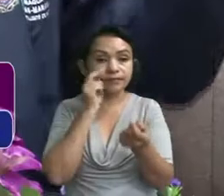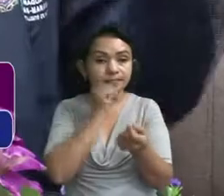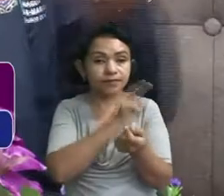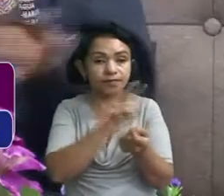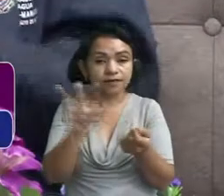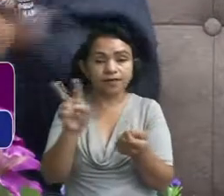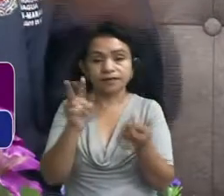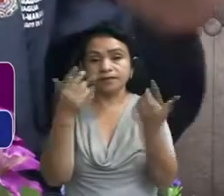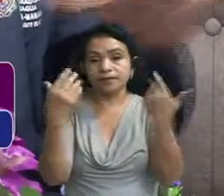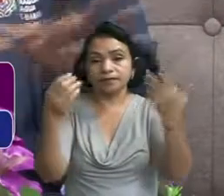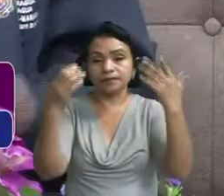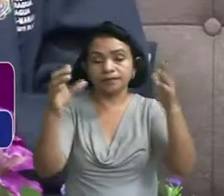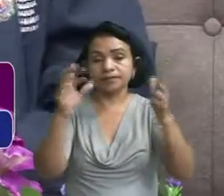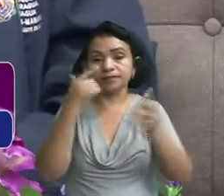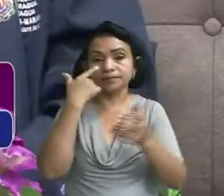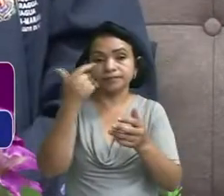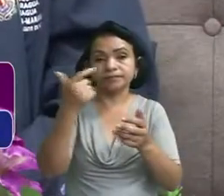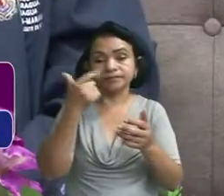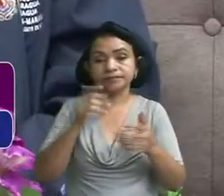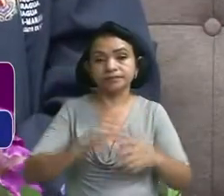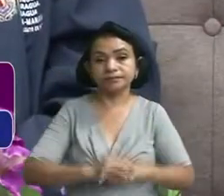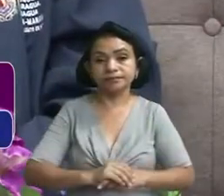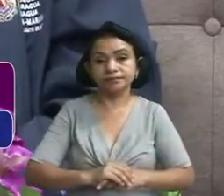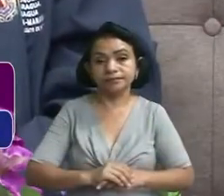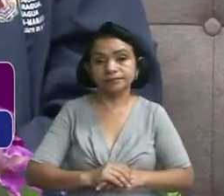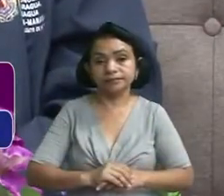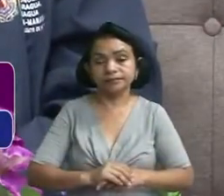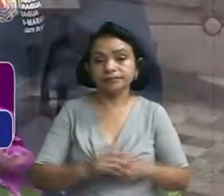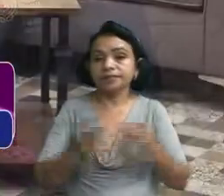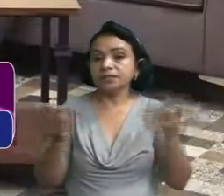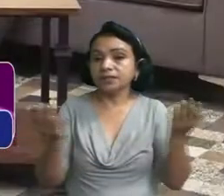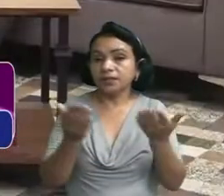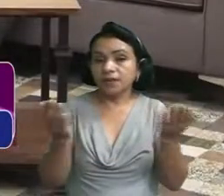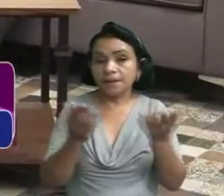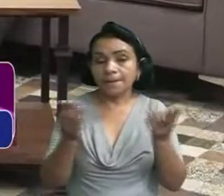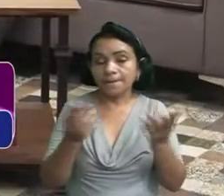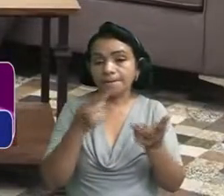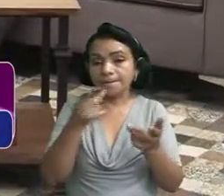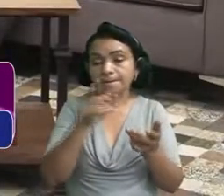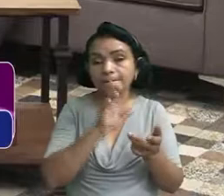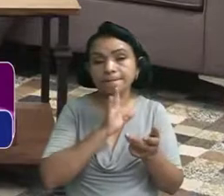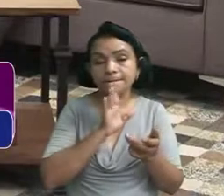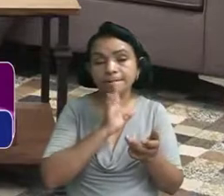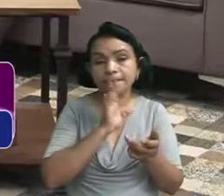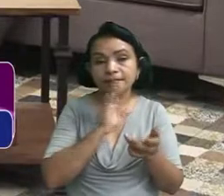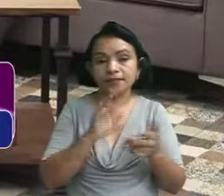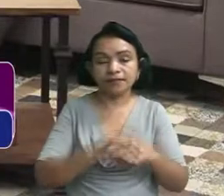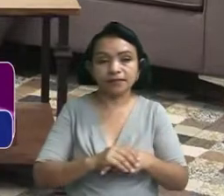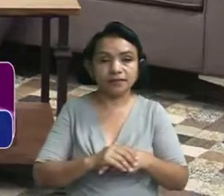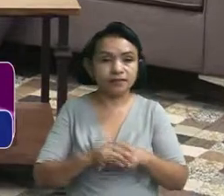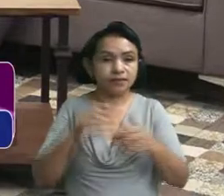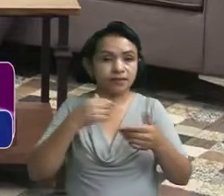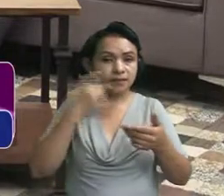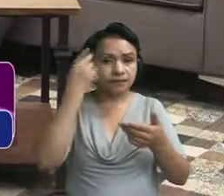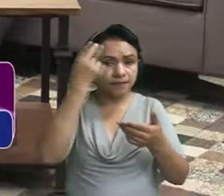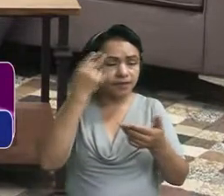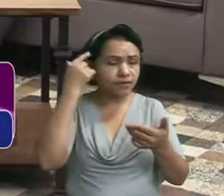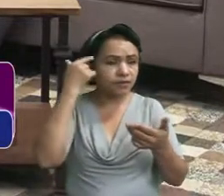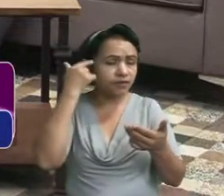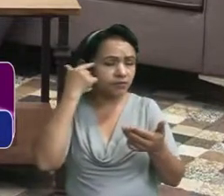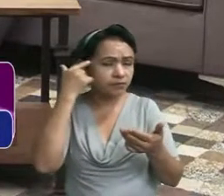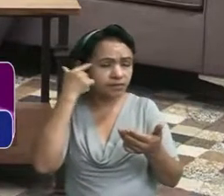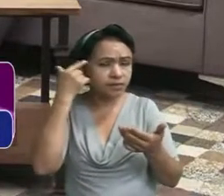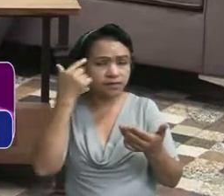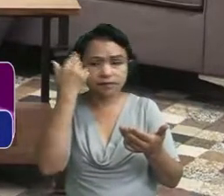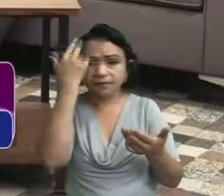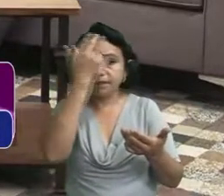todo el mundo lo ve, que todo el mundo lo reconoce. Y precisamente ese planteamiento que usted hace ahora mismo me lleva al siguiente punto,